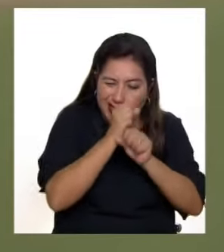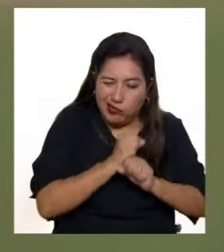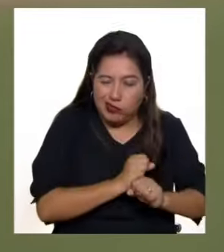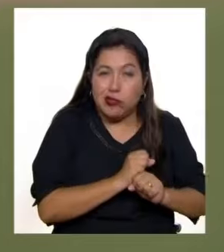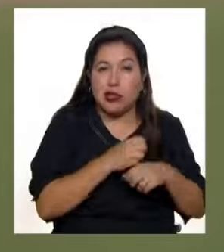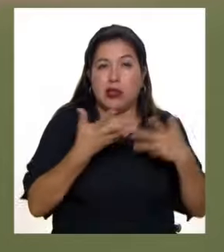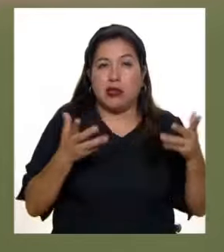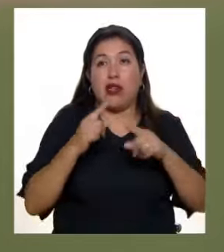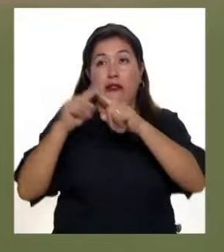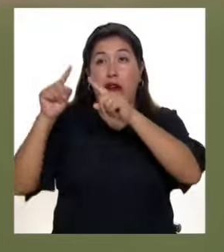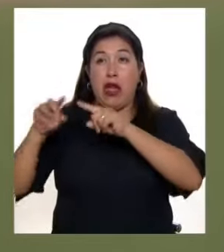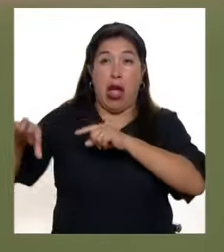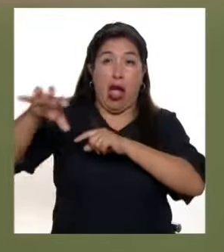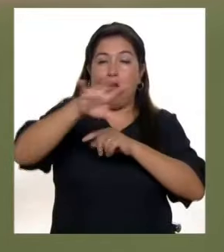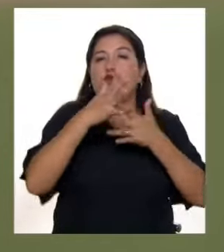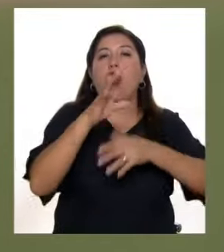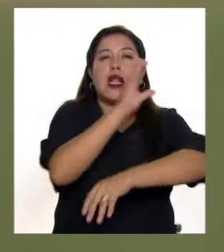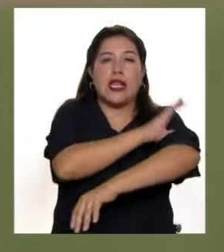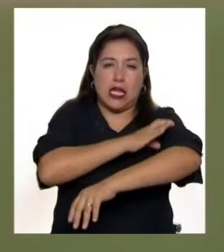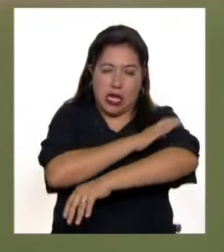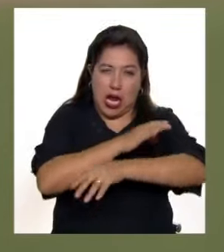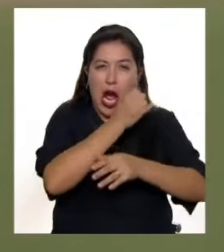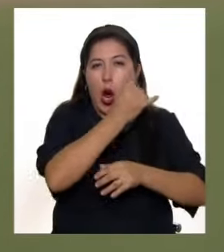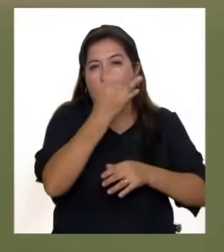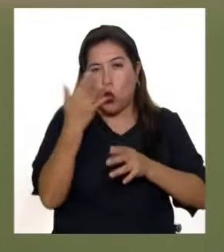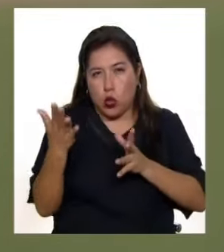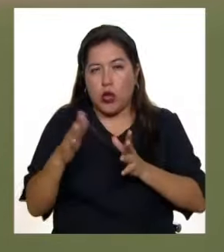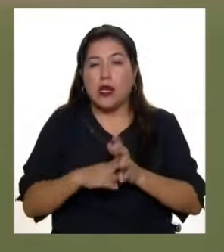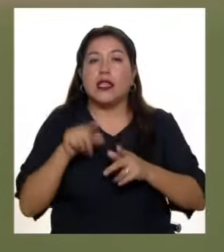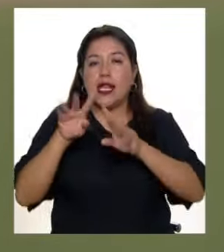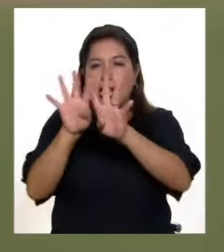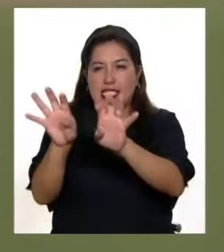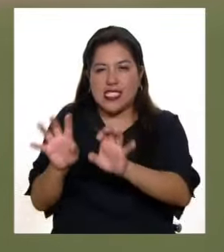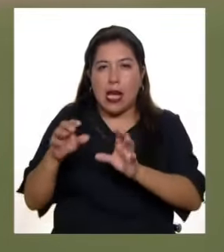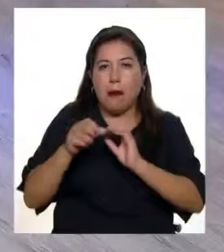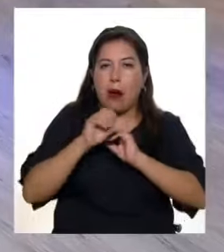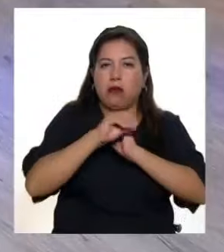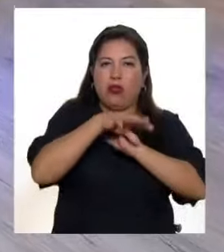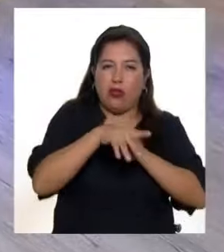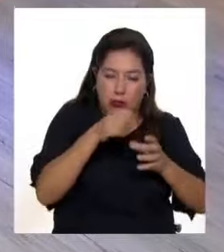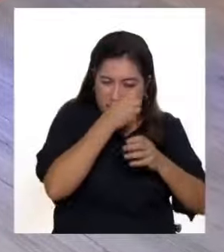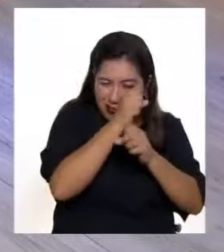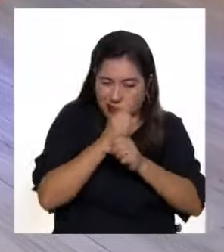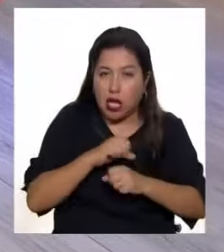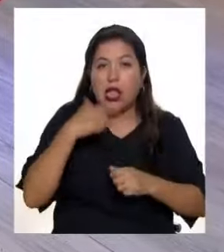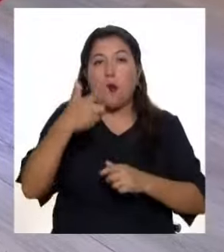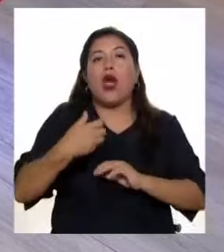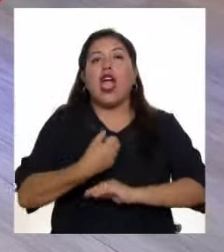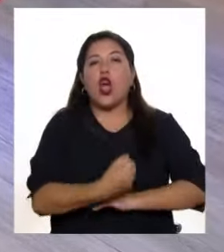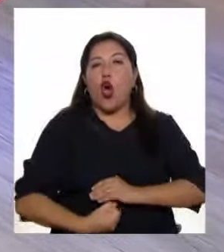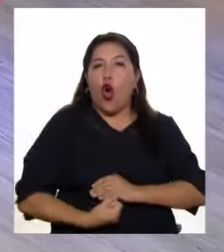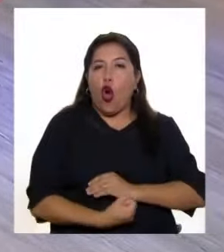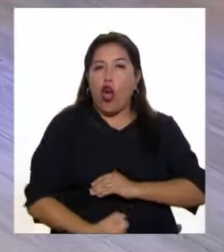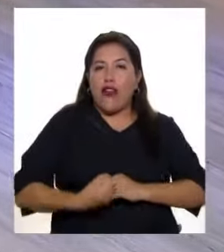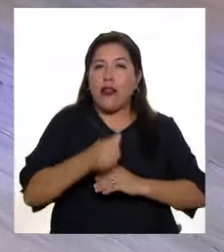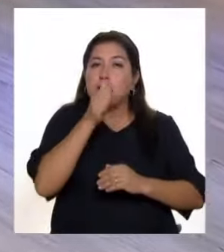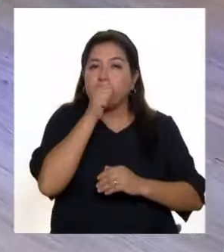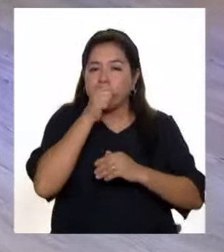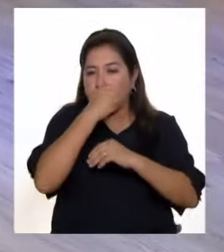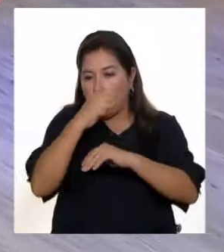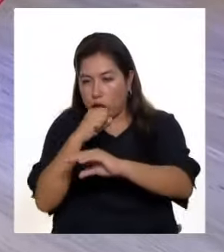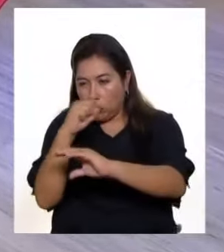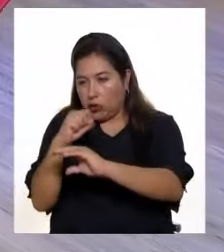clínicas. Entonces nos quedamos con el examen de semen y además una ecografía vesicoprostática, porque la ecografía nos va a dar el aumento de